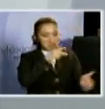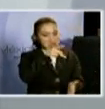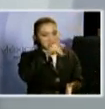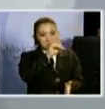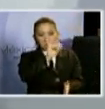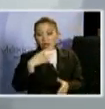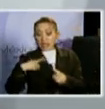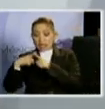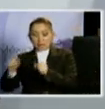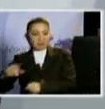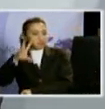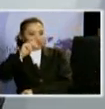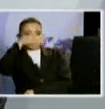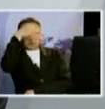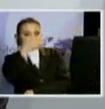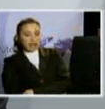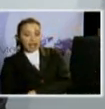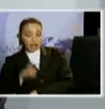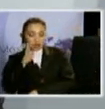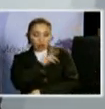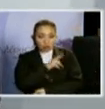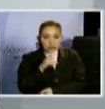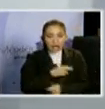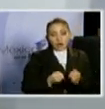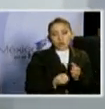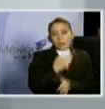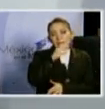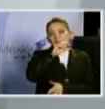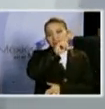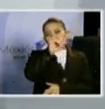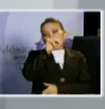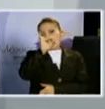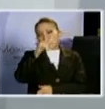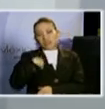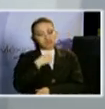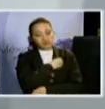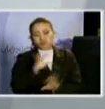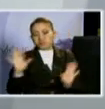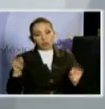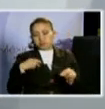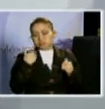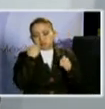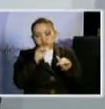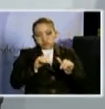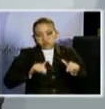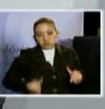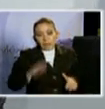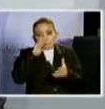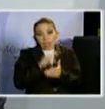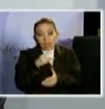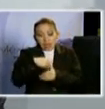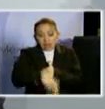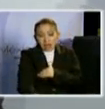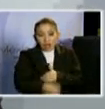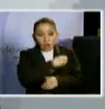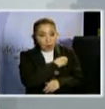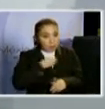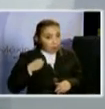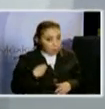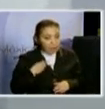como la de Japón, Federación de Rusia, Canadá y Nueva Zelanda, de no renovar su compromiso de reducción para el segundo periodo de